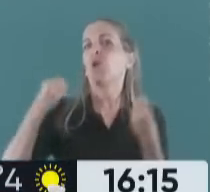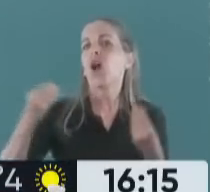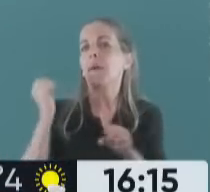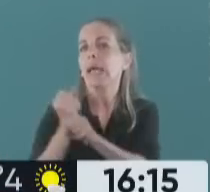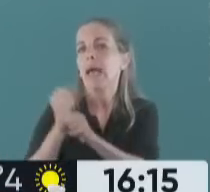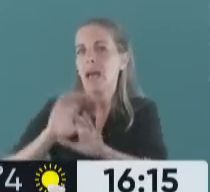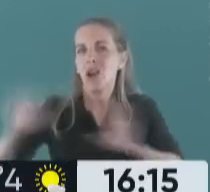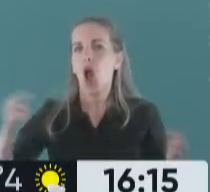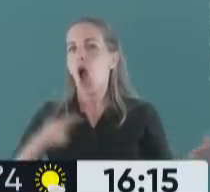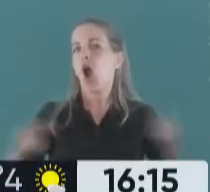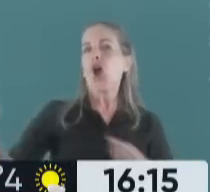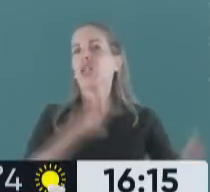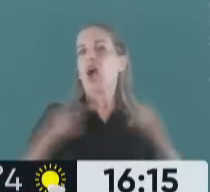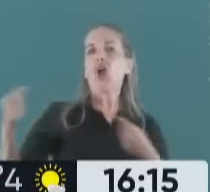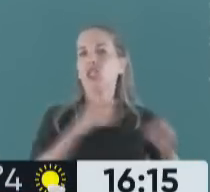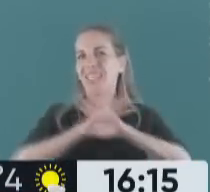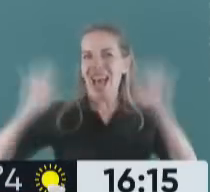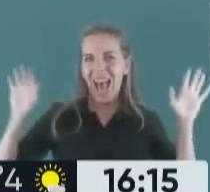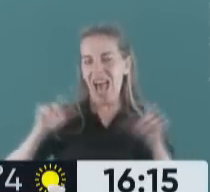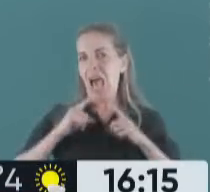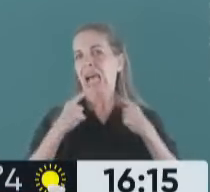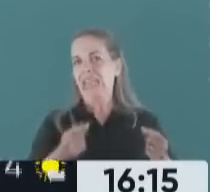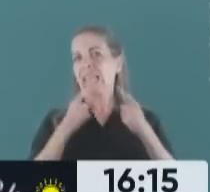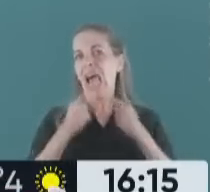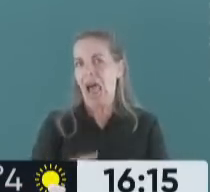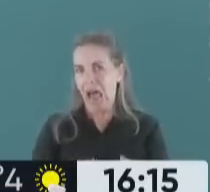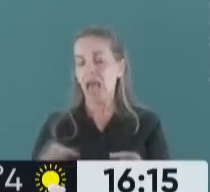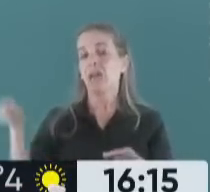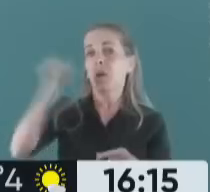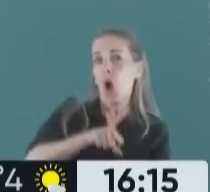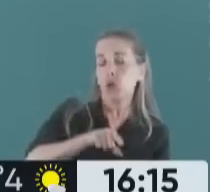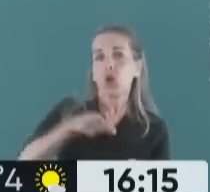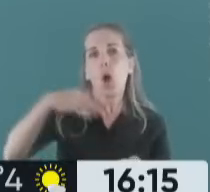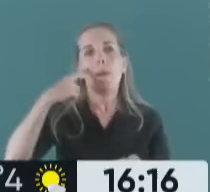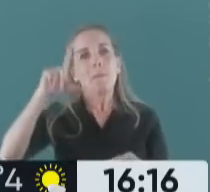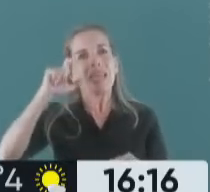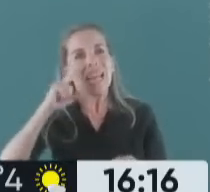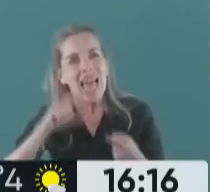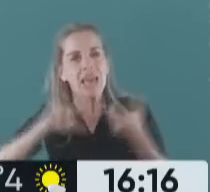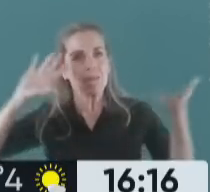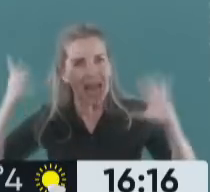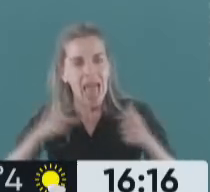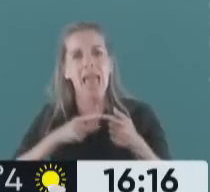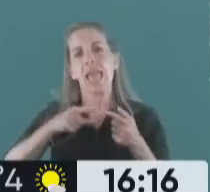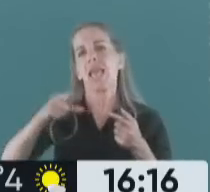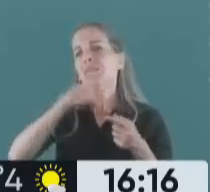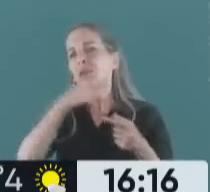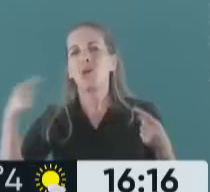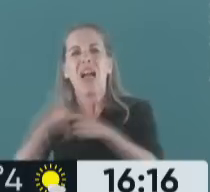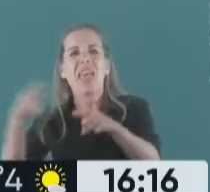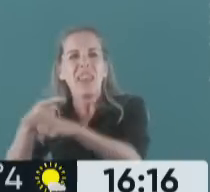tirar cosas para la televisión a ver si es más de derecha él o Milei o Patricia Bullrich, y se están peleando todos para ver quién queda a la